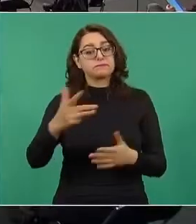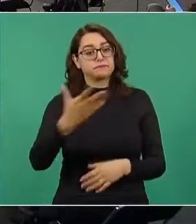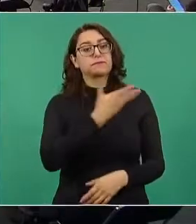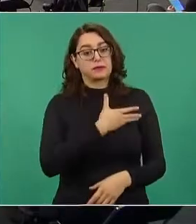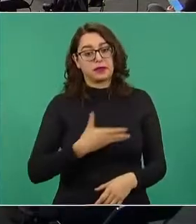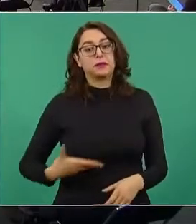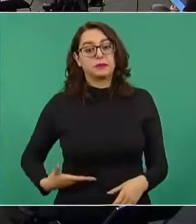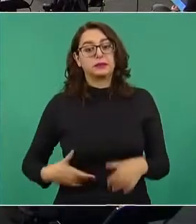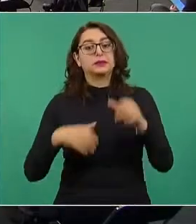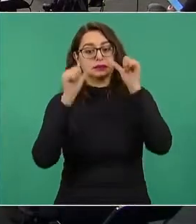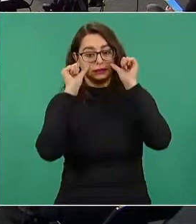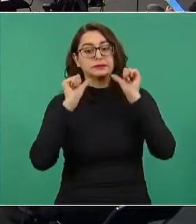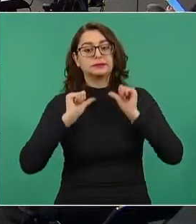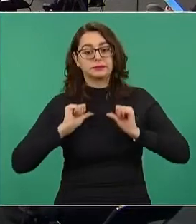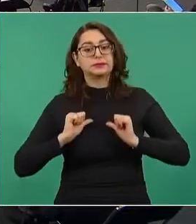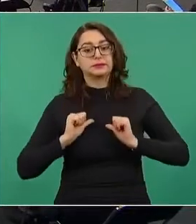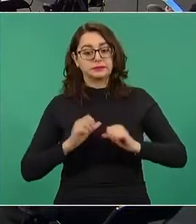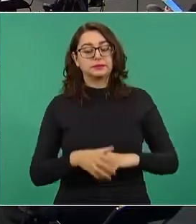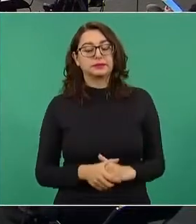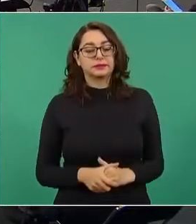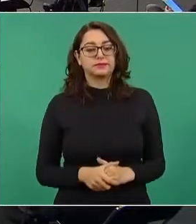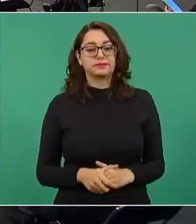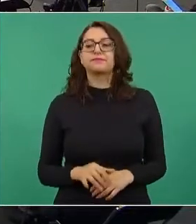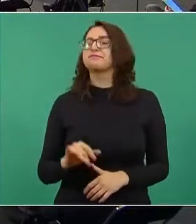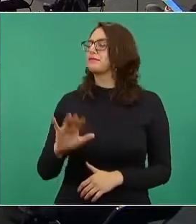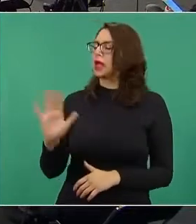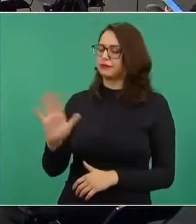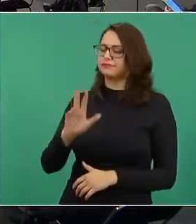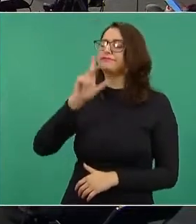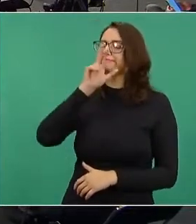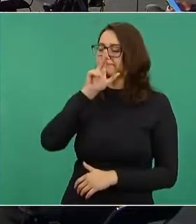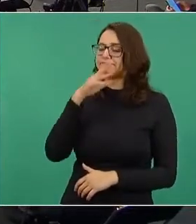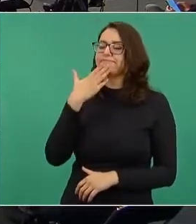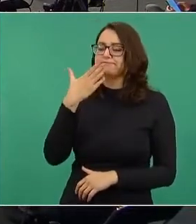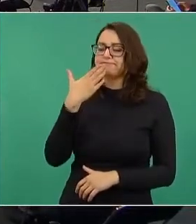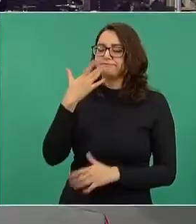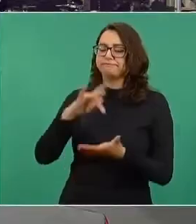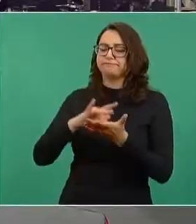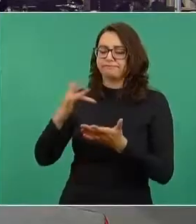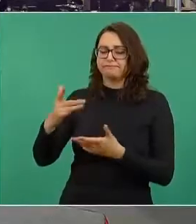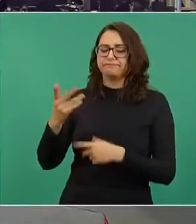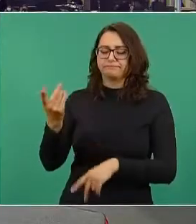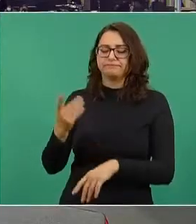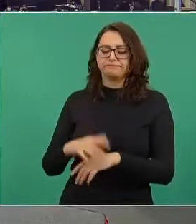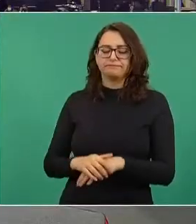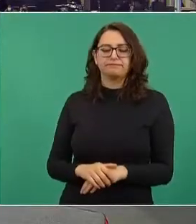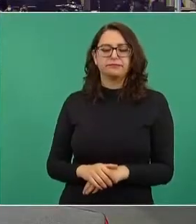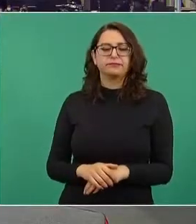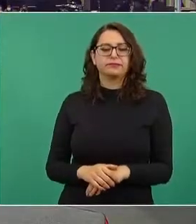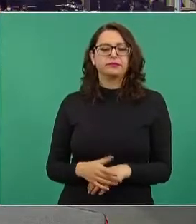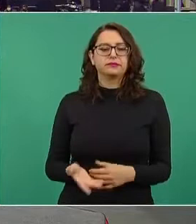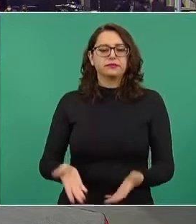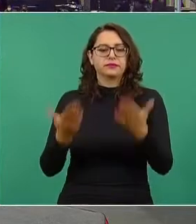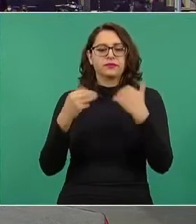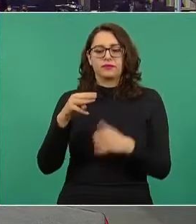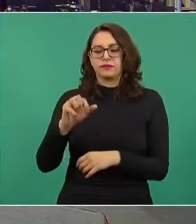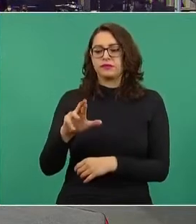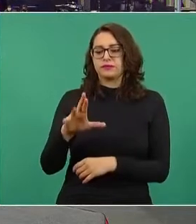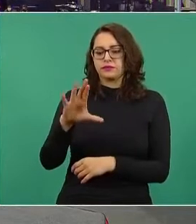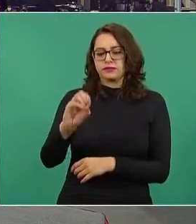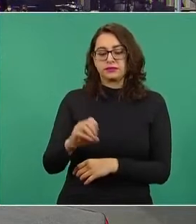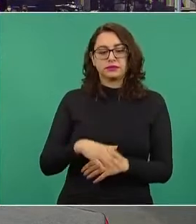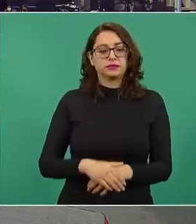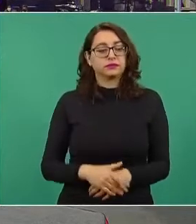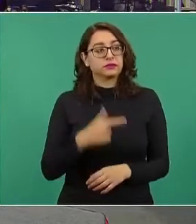la… Sí, sí, no, al contrario, muy bien. Ahora, Marco. De ese lado, presidente,